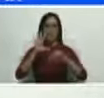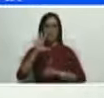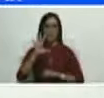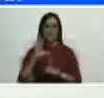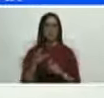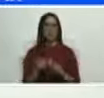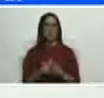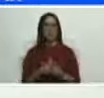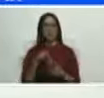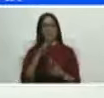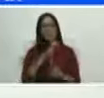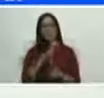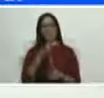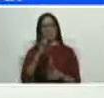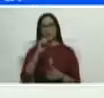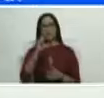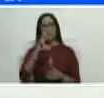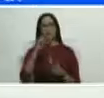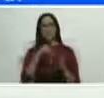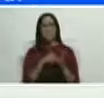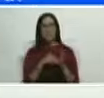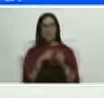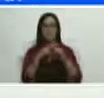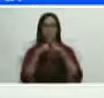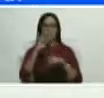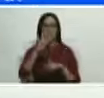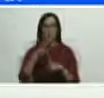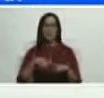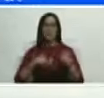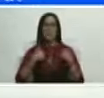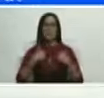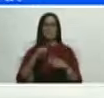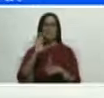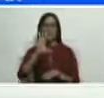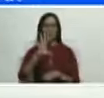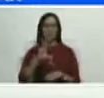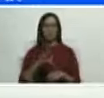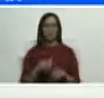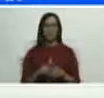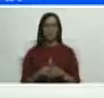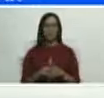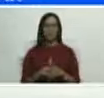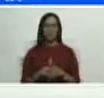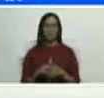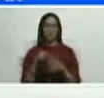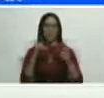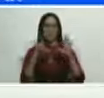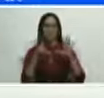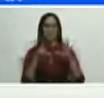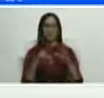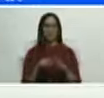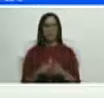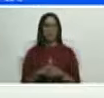entre 203000 por 4 + 5 da como